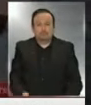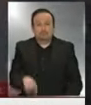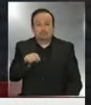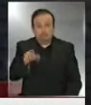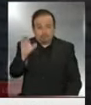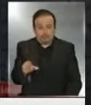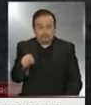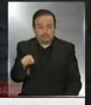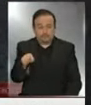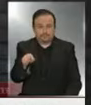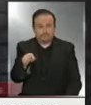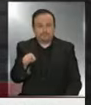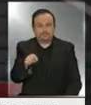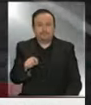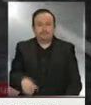esta persona,